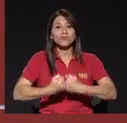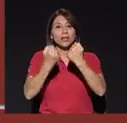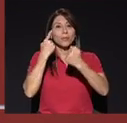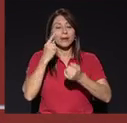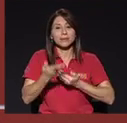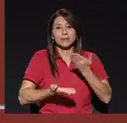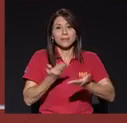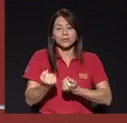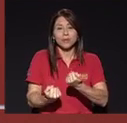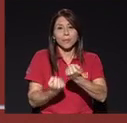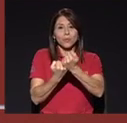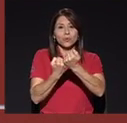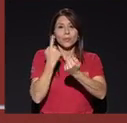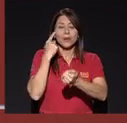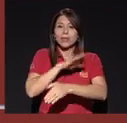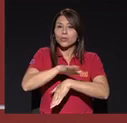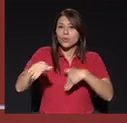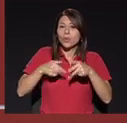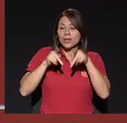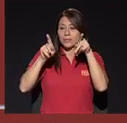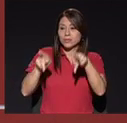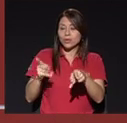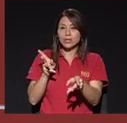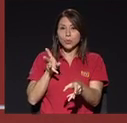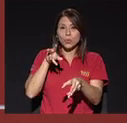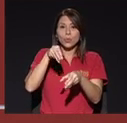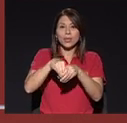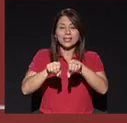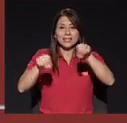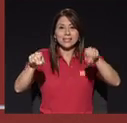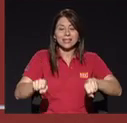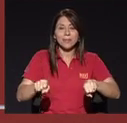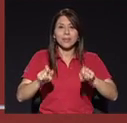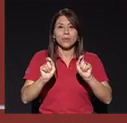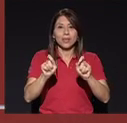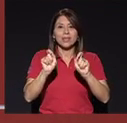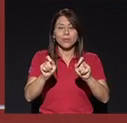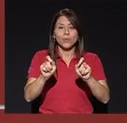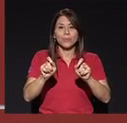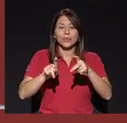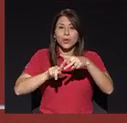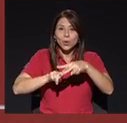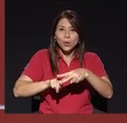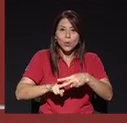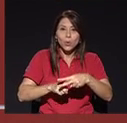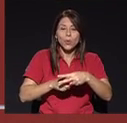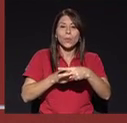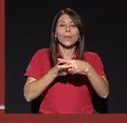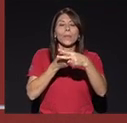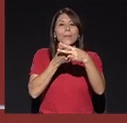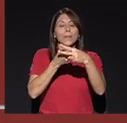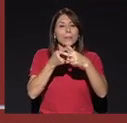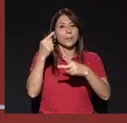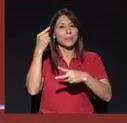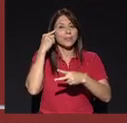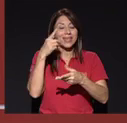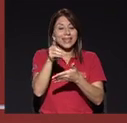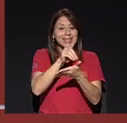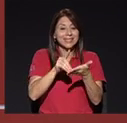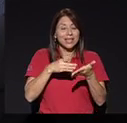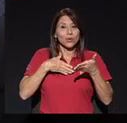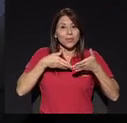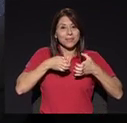para todos los que formamos parte de un sistema educativo. Comenzar a pensar que el diseño de mi